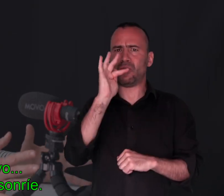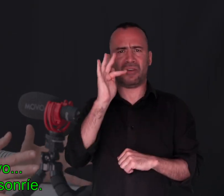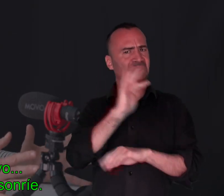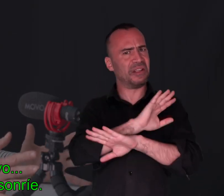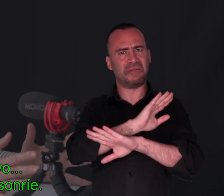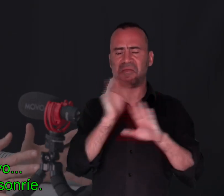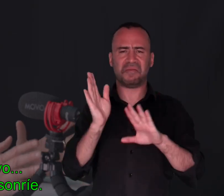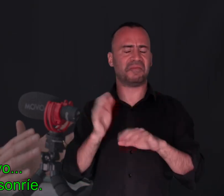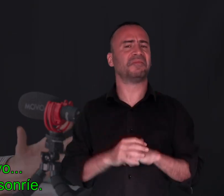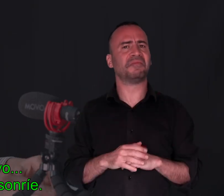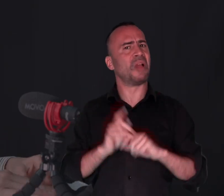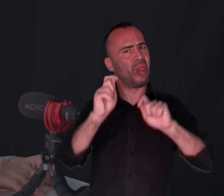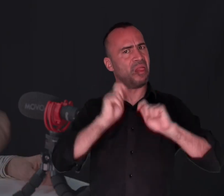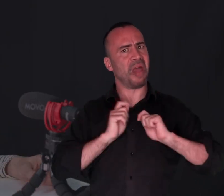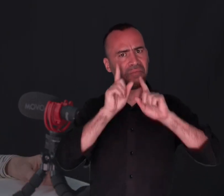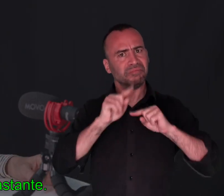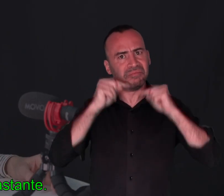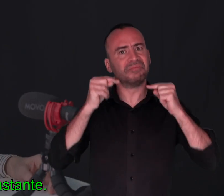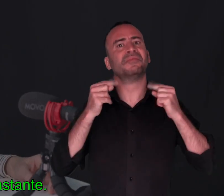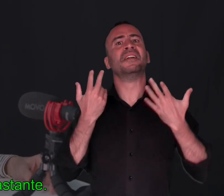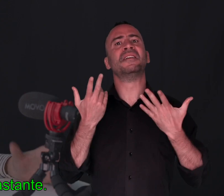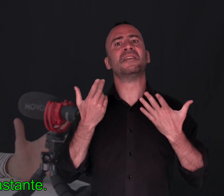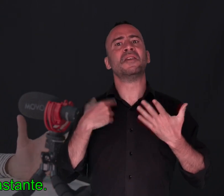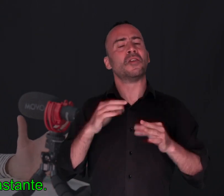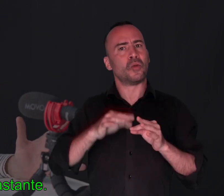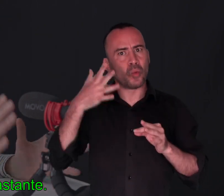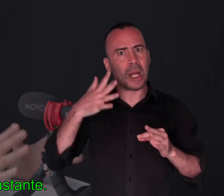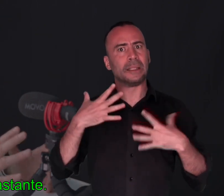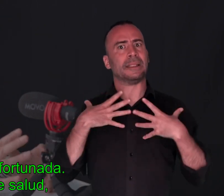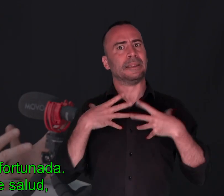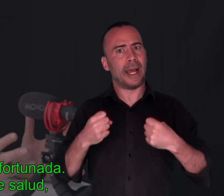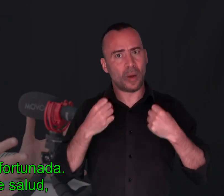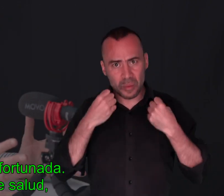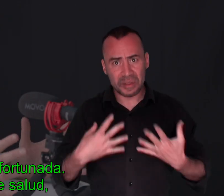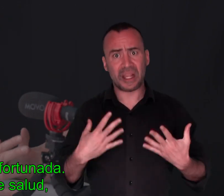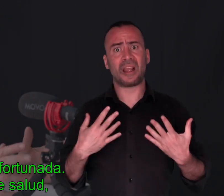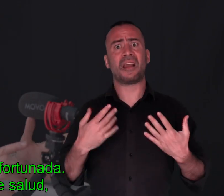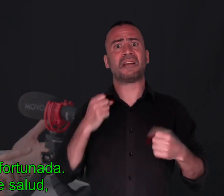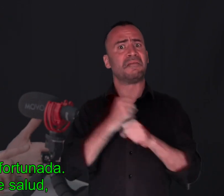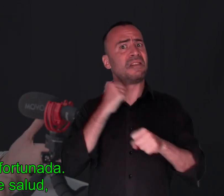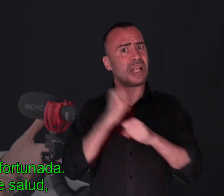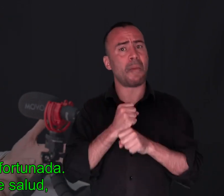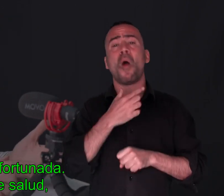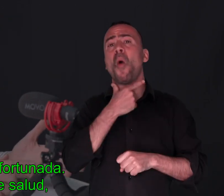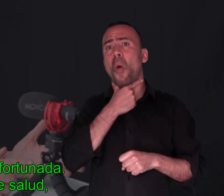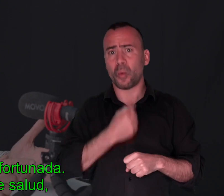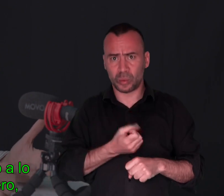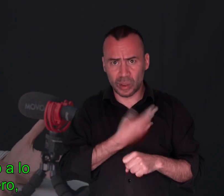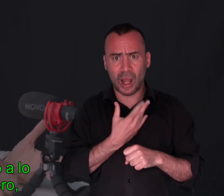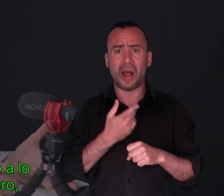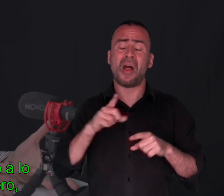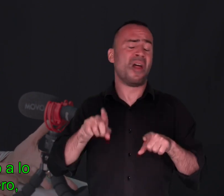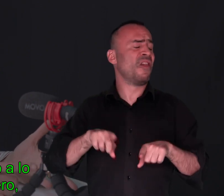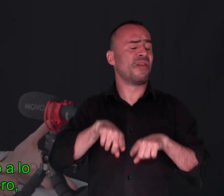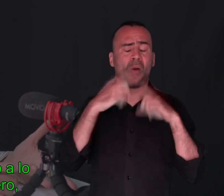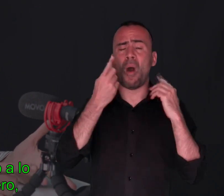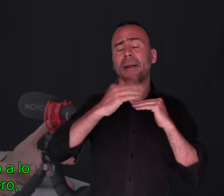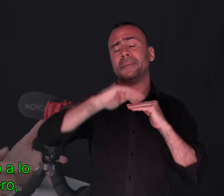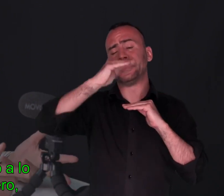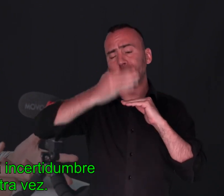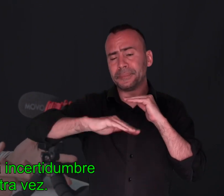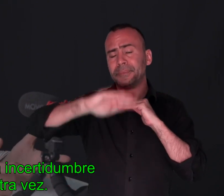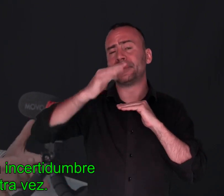sea yo la vida Me sonríe Me sonríe bastante soy una gran afortunada estoy bien de salud me dedico a lo que